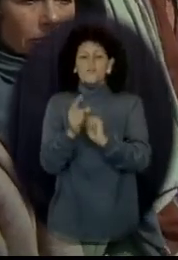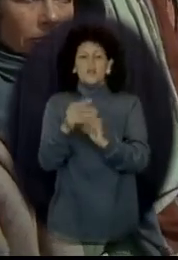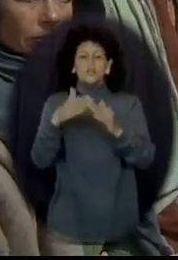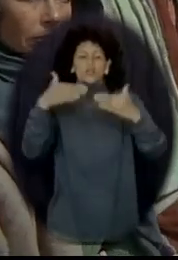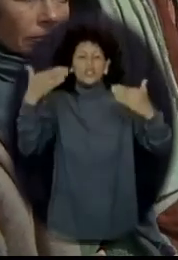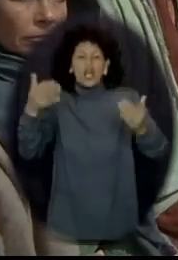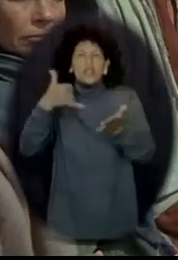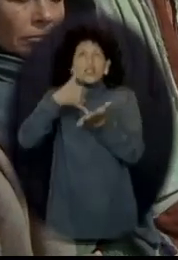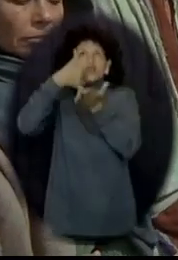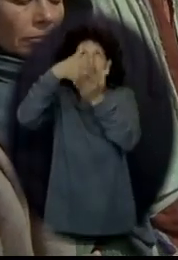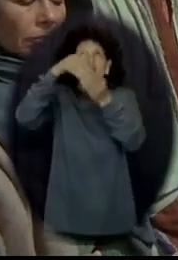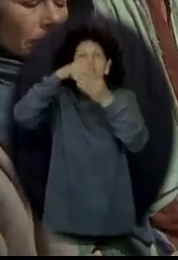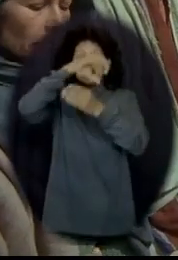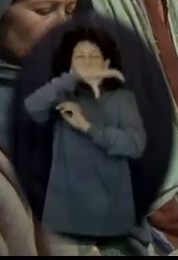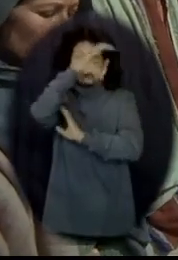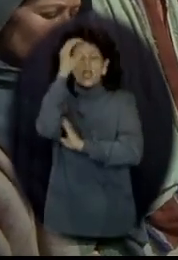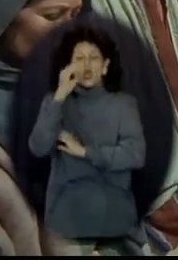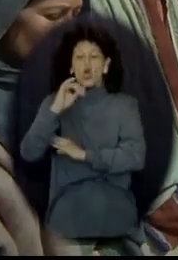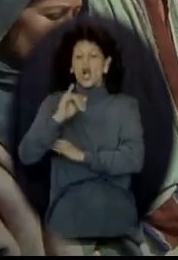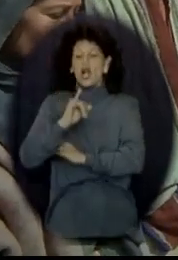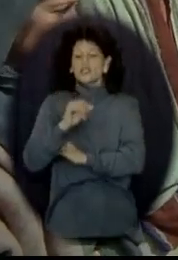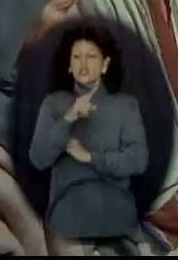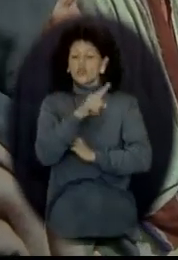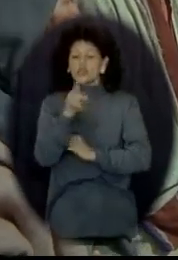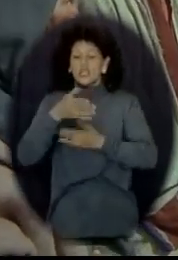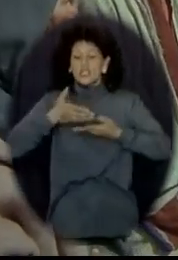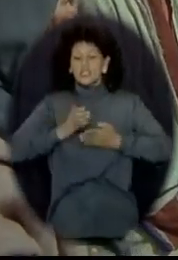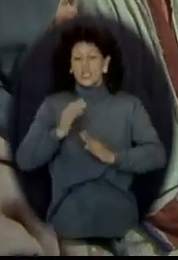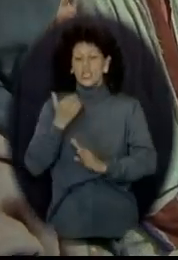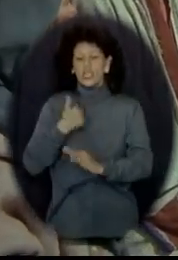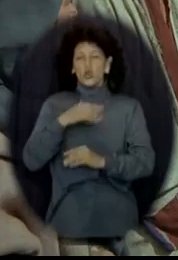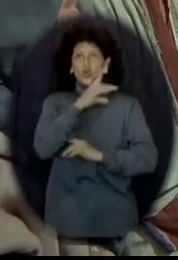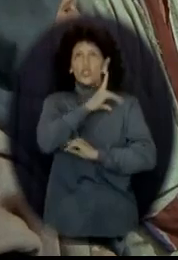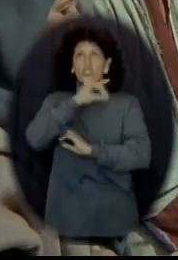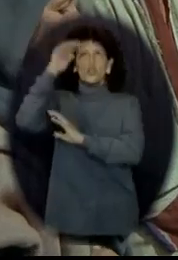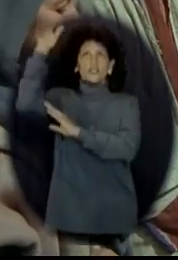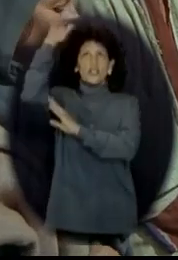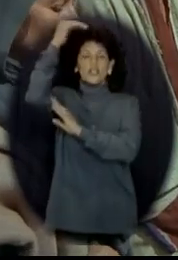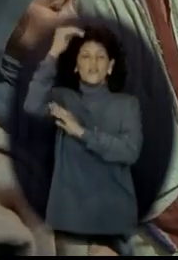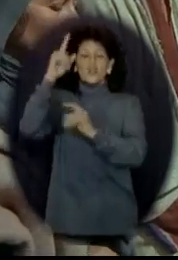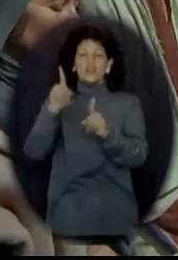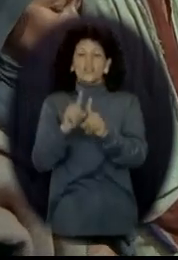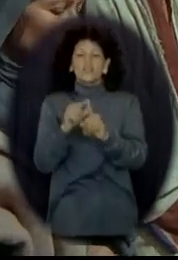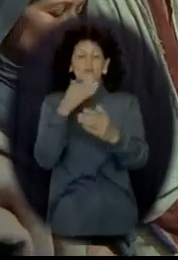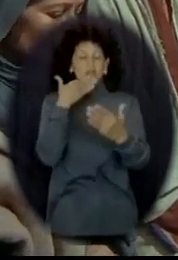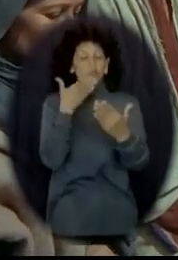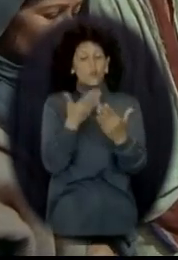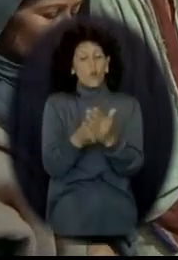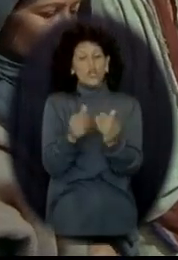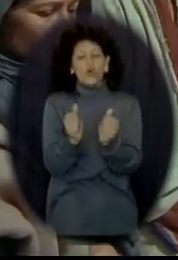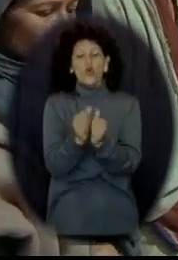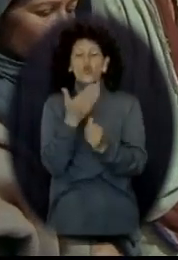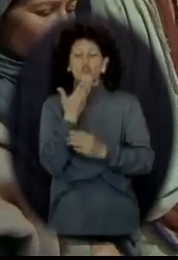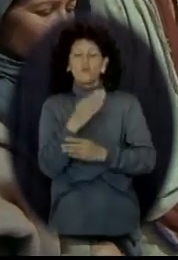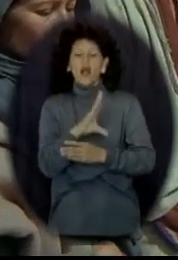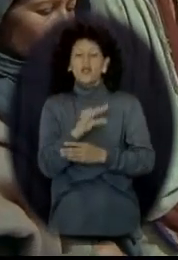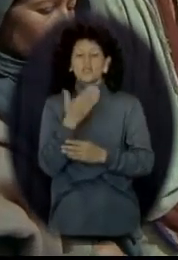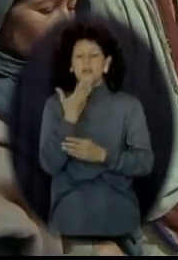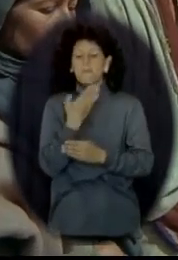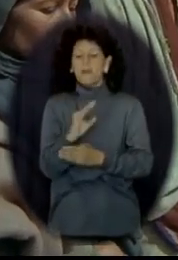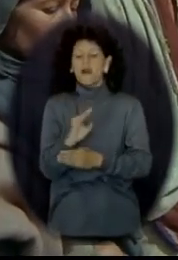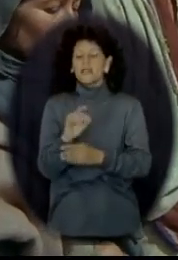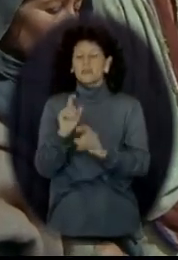grande su recompensa. Así serán hijos del Dios Altísimo, que es también bueno con los malos y